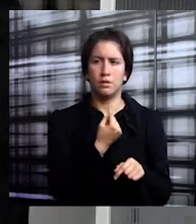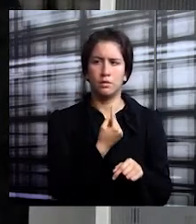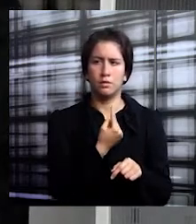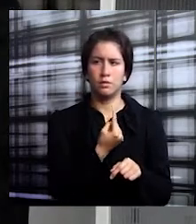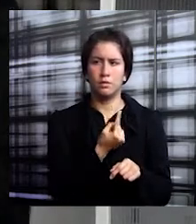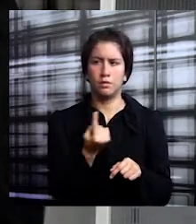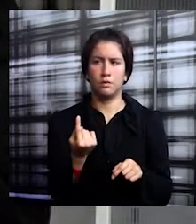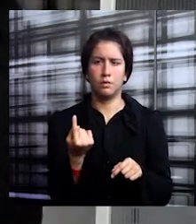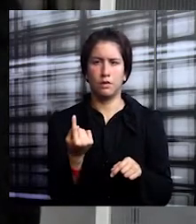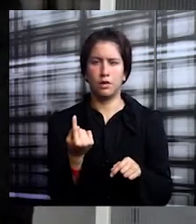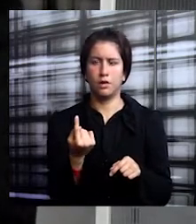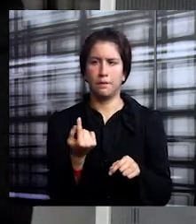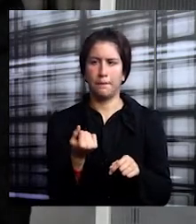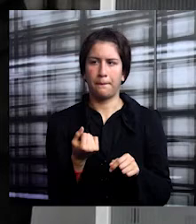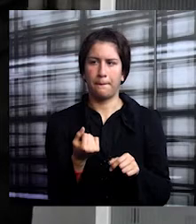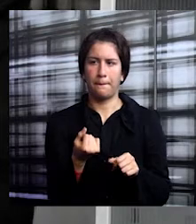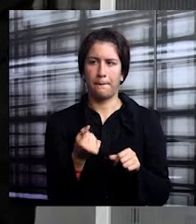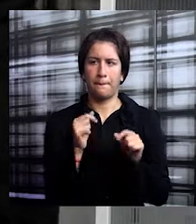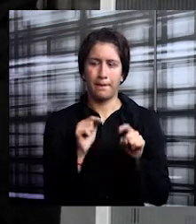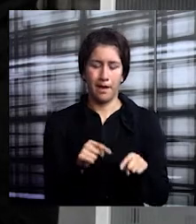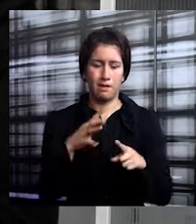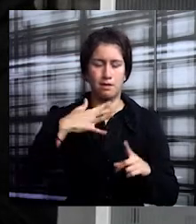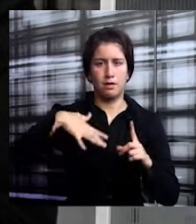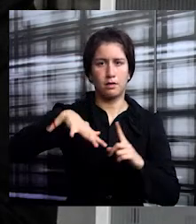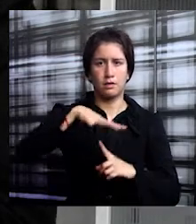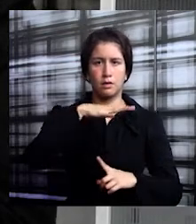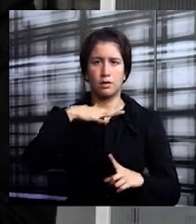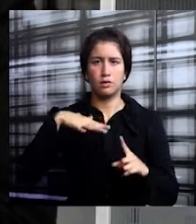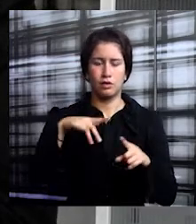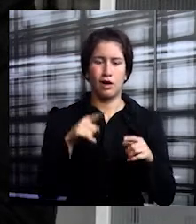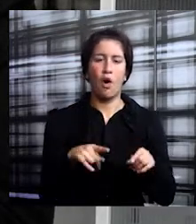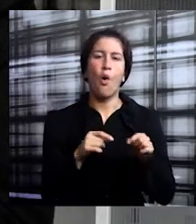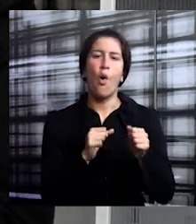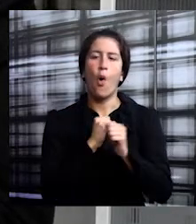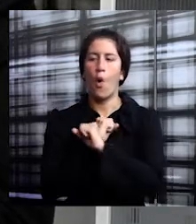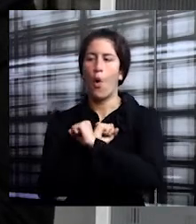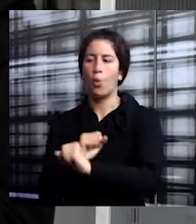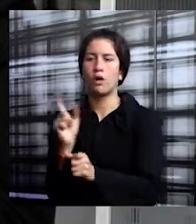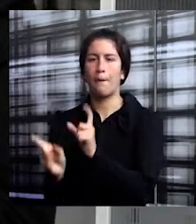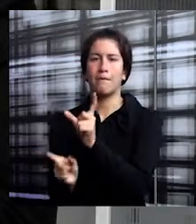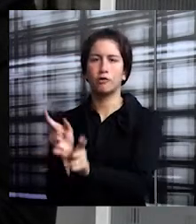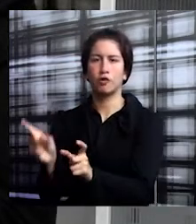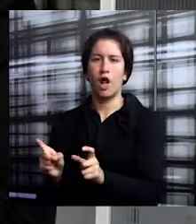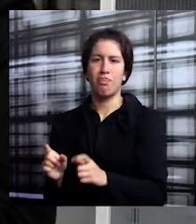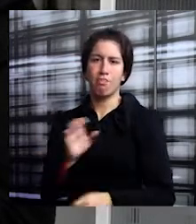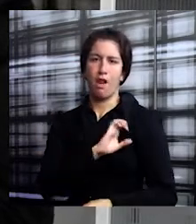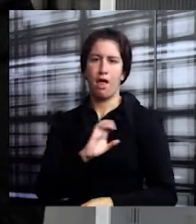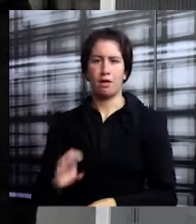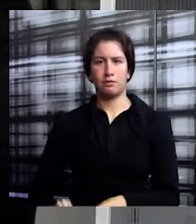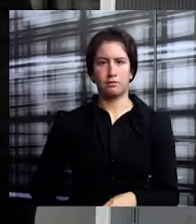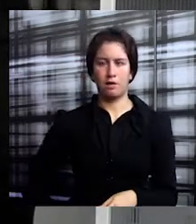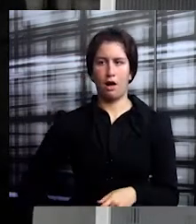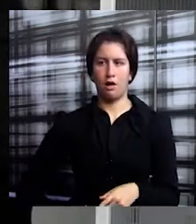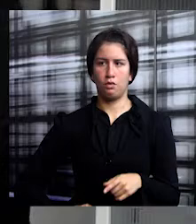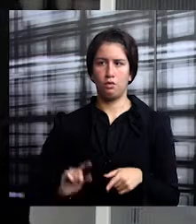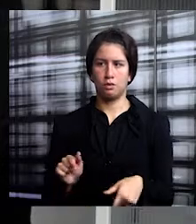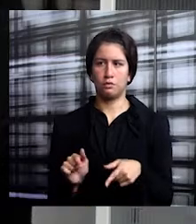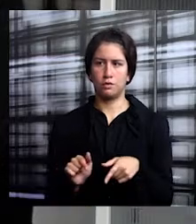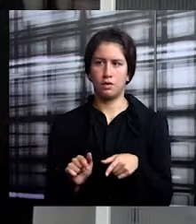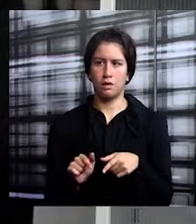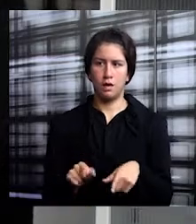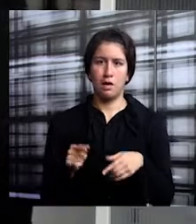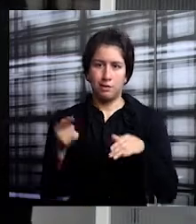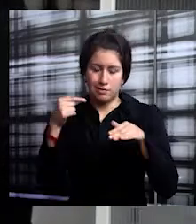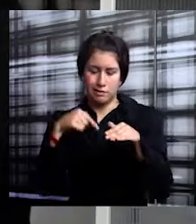que estas acusaciones contra los agentes del Estado implican que ellos, por parte de la Fiscalía, una gran mayoría está bajo proceso,